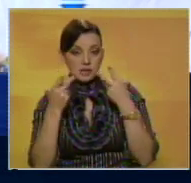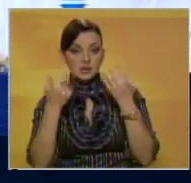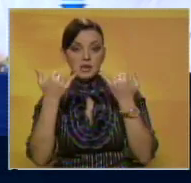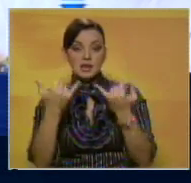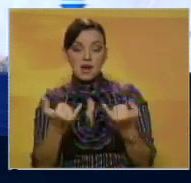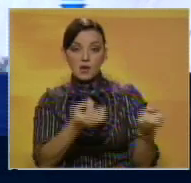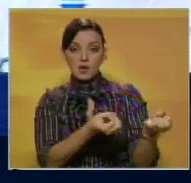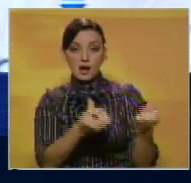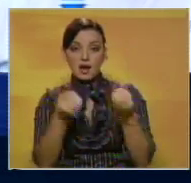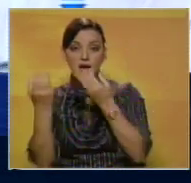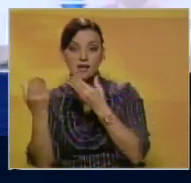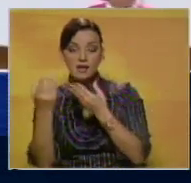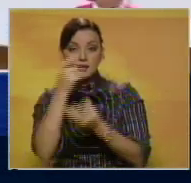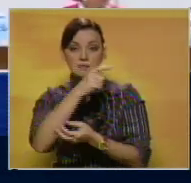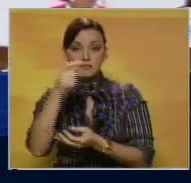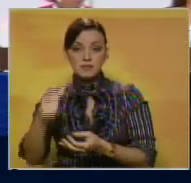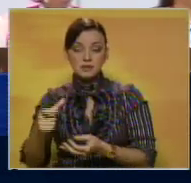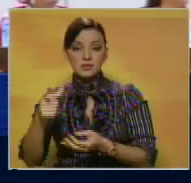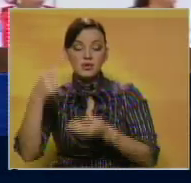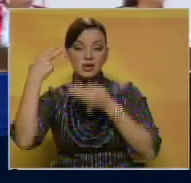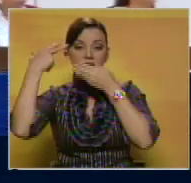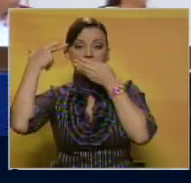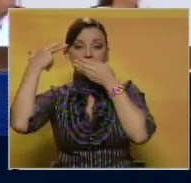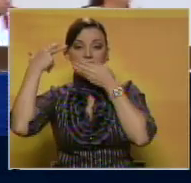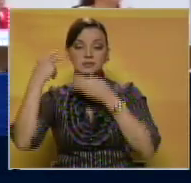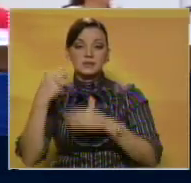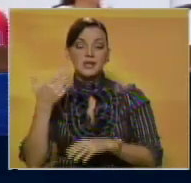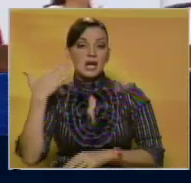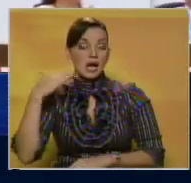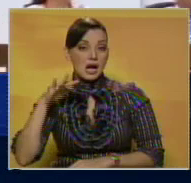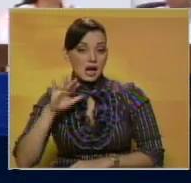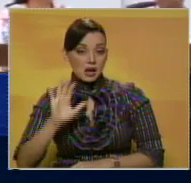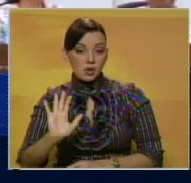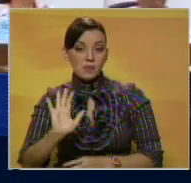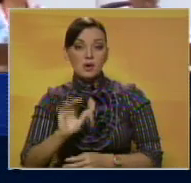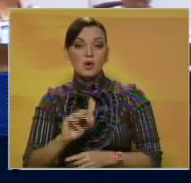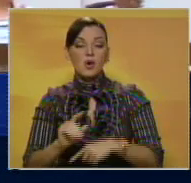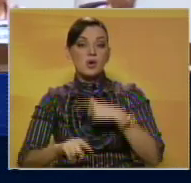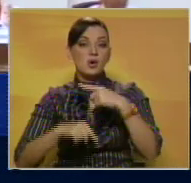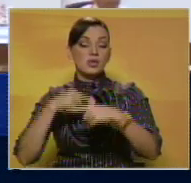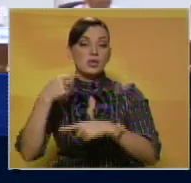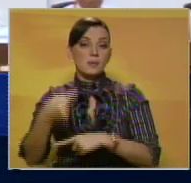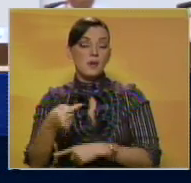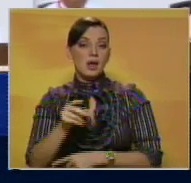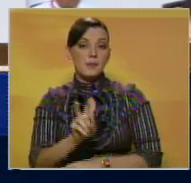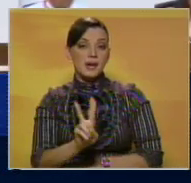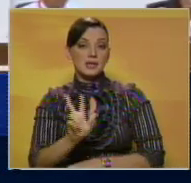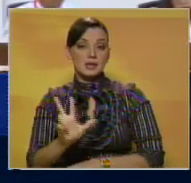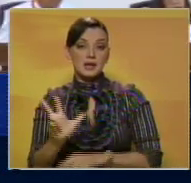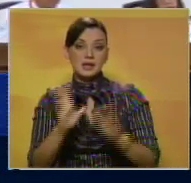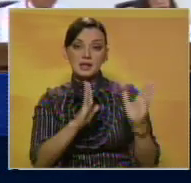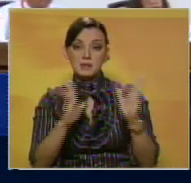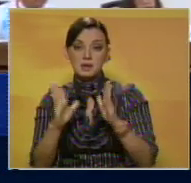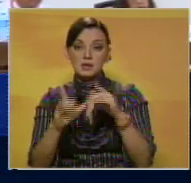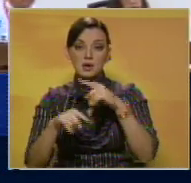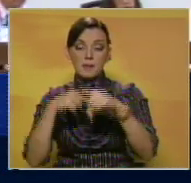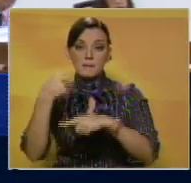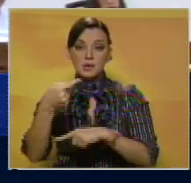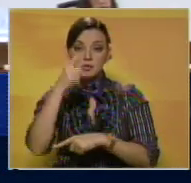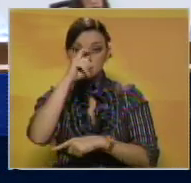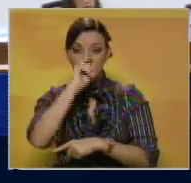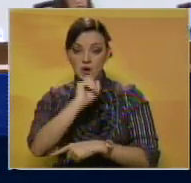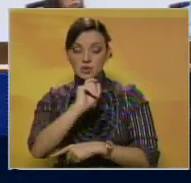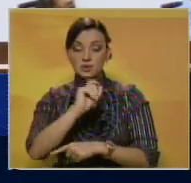lo que a su juicio es una muestra de que es posible terminar el conflicto a más tardar el 23 de marzo del próximo año. El